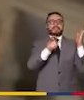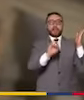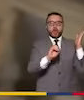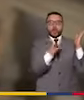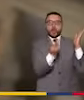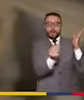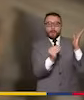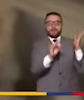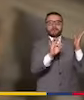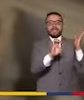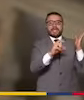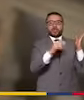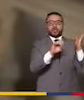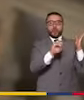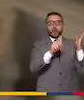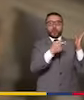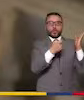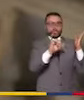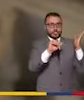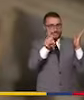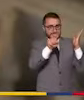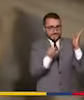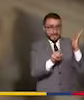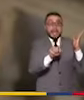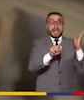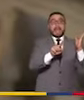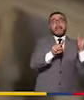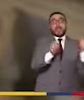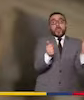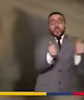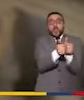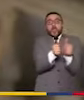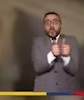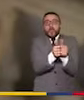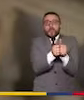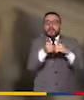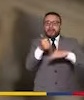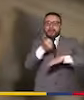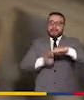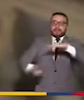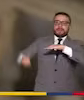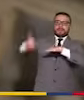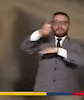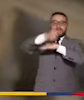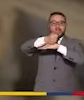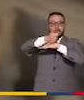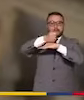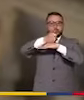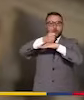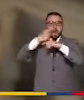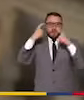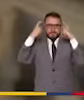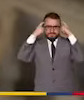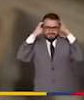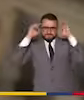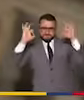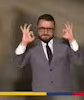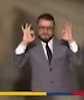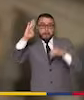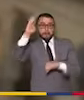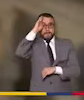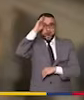Technologies Limited y la Dirección de Inteligencia Policial de